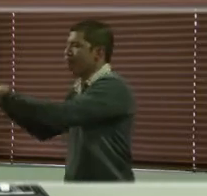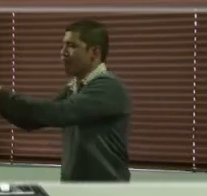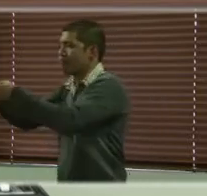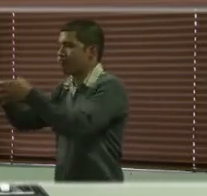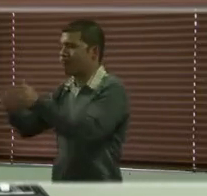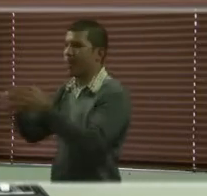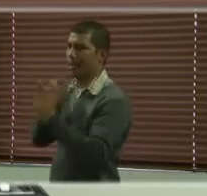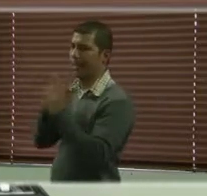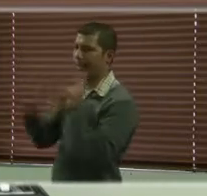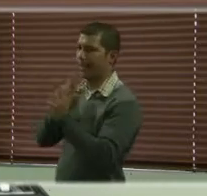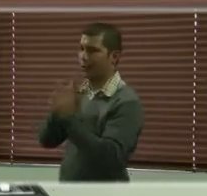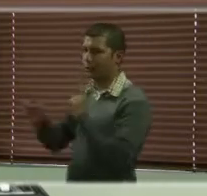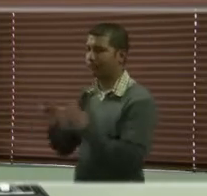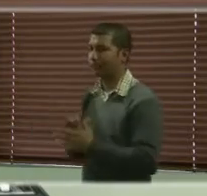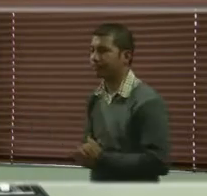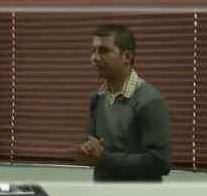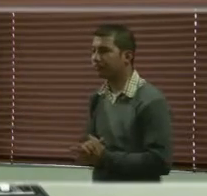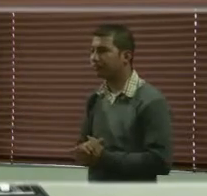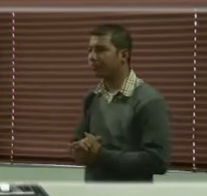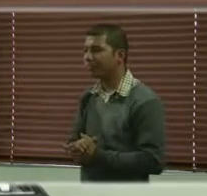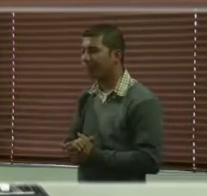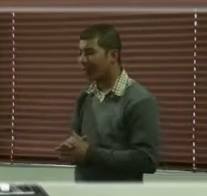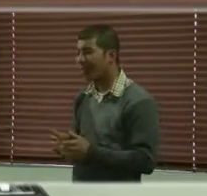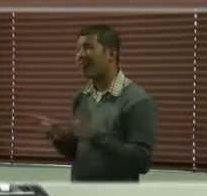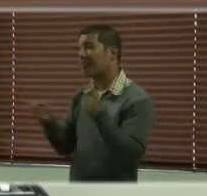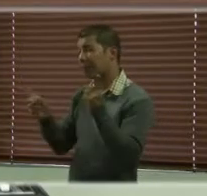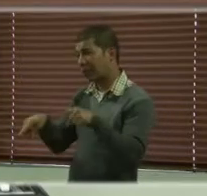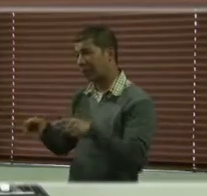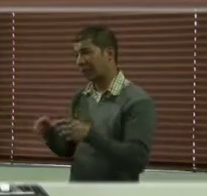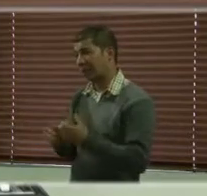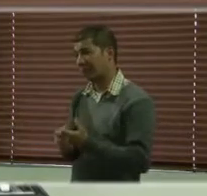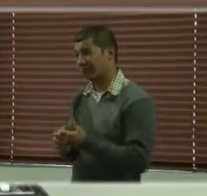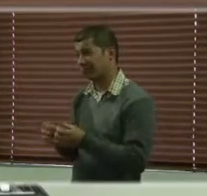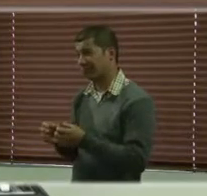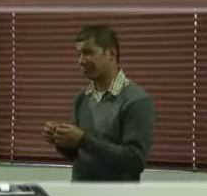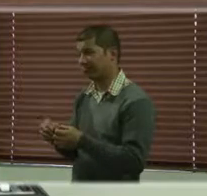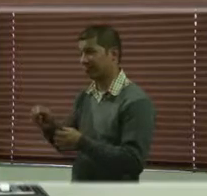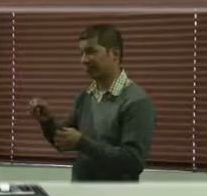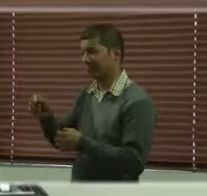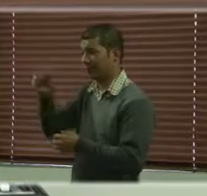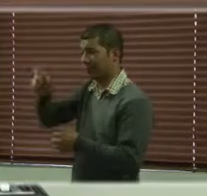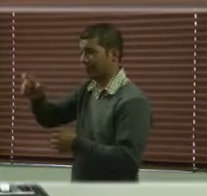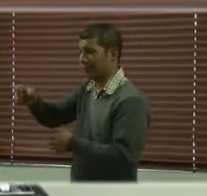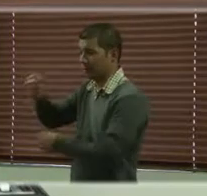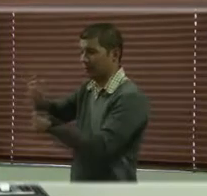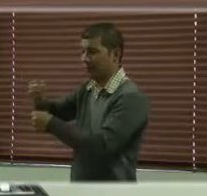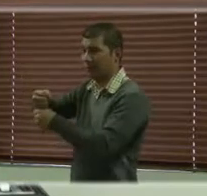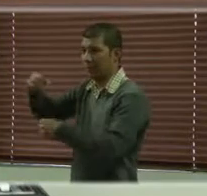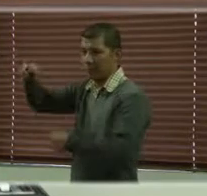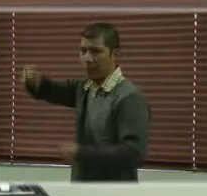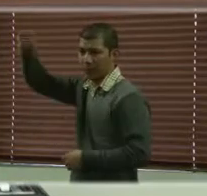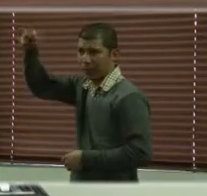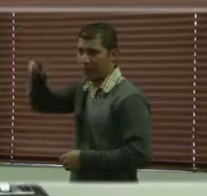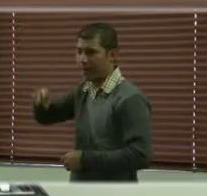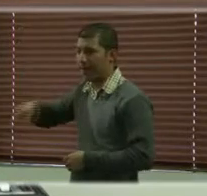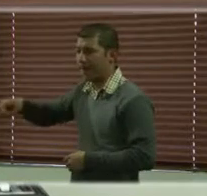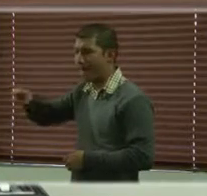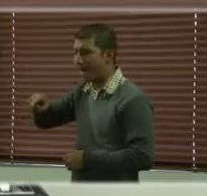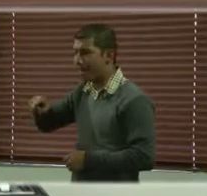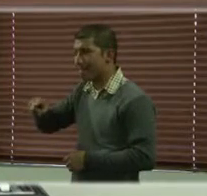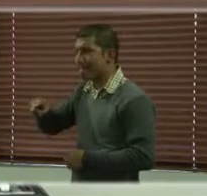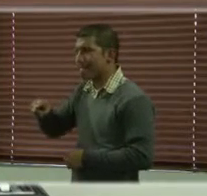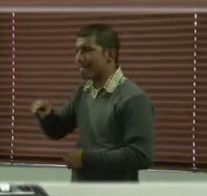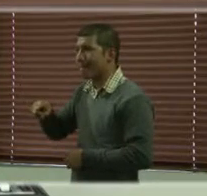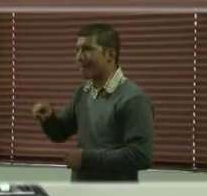reflejo también de cómo en ciertos ámbitos de de la práctica profesional estas cosas